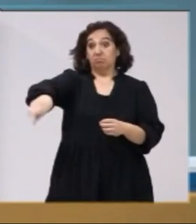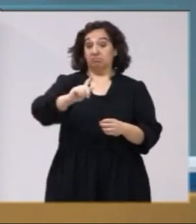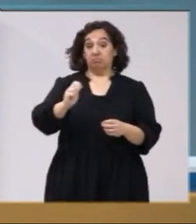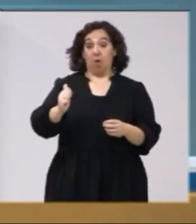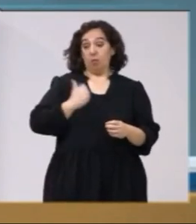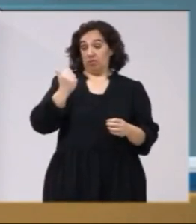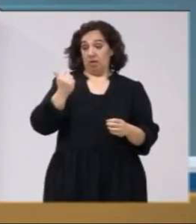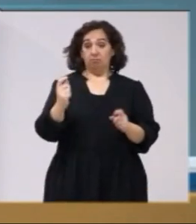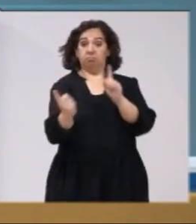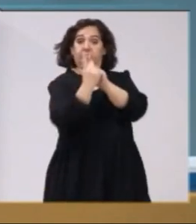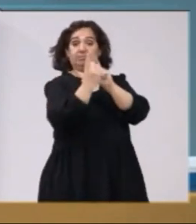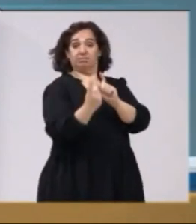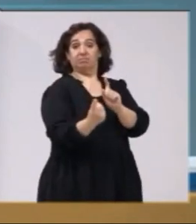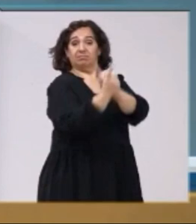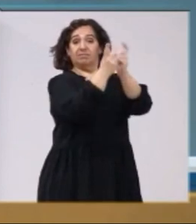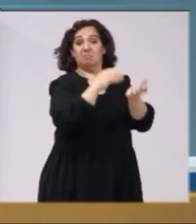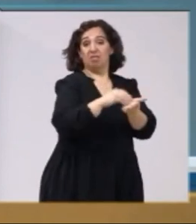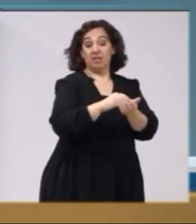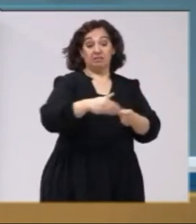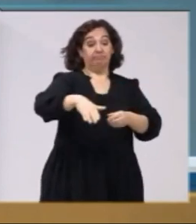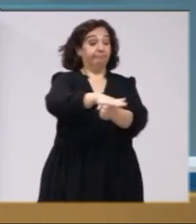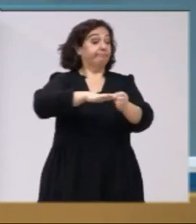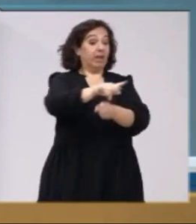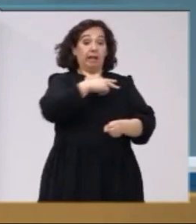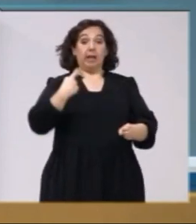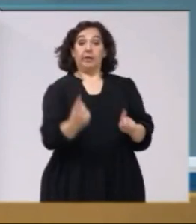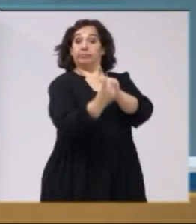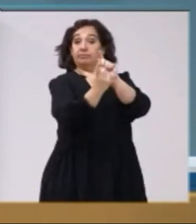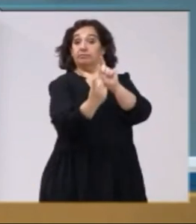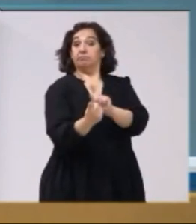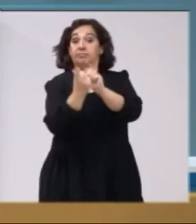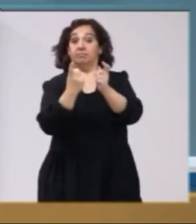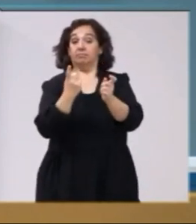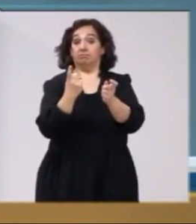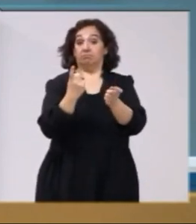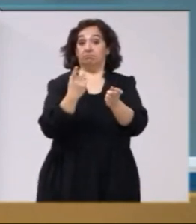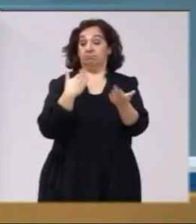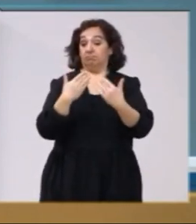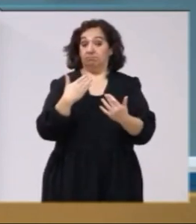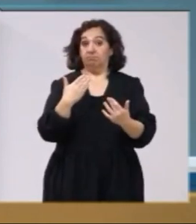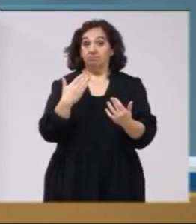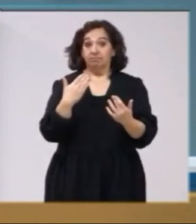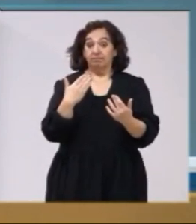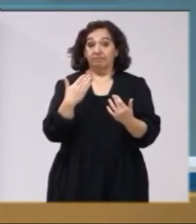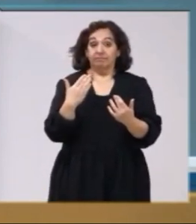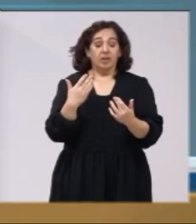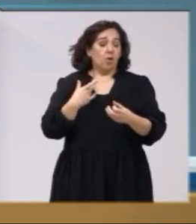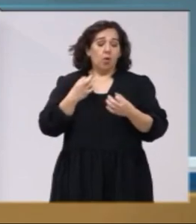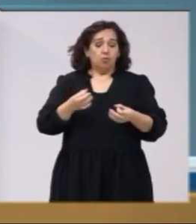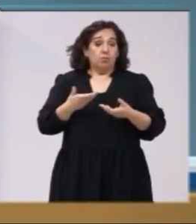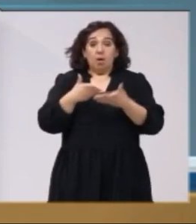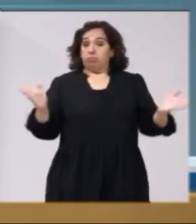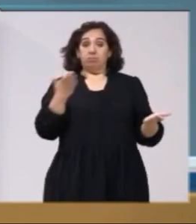de encontrarme por distintos lugares de Cantabria y, como siempre, estoy a